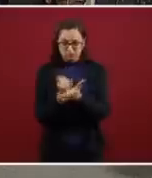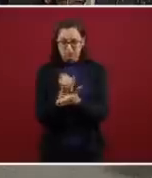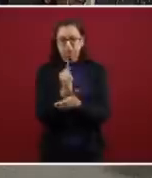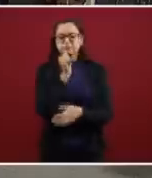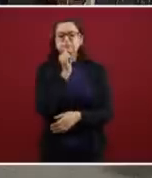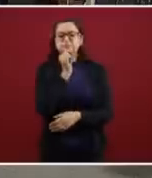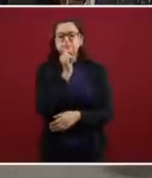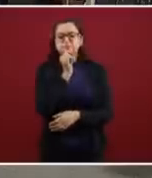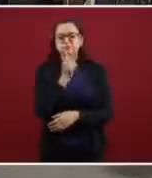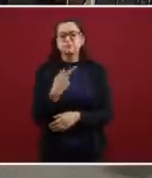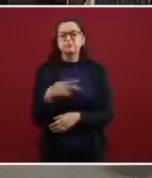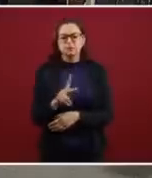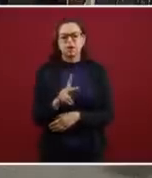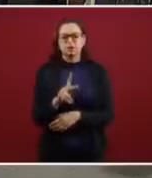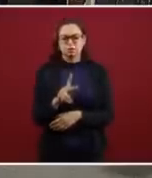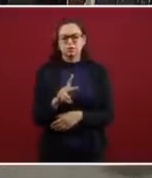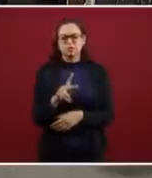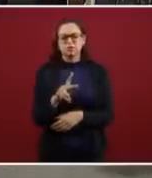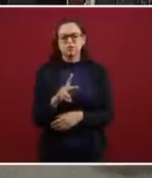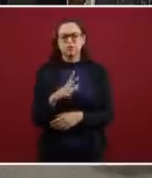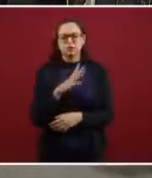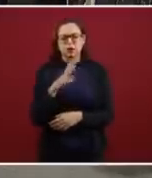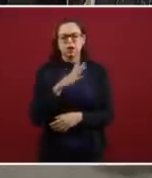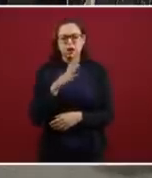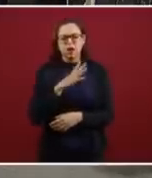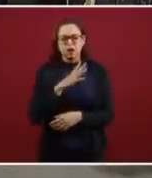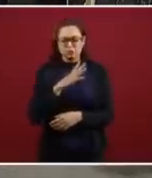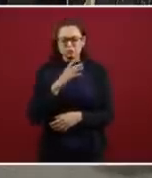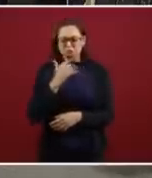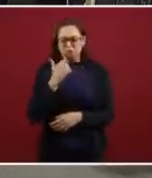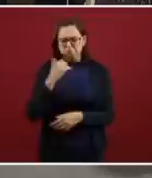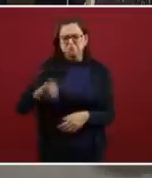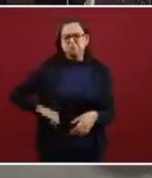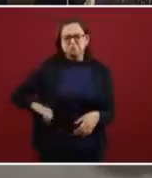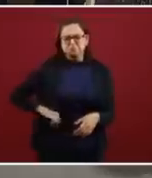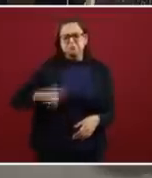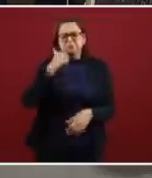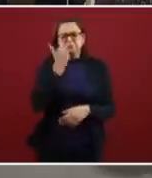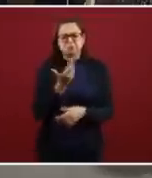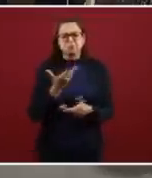sí la voluntad de que haya cooperación para el desarrollo.